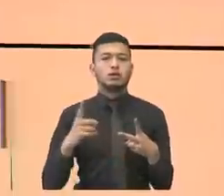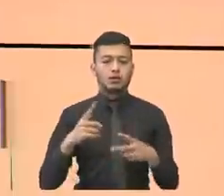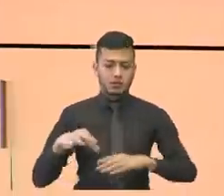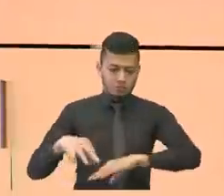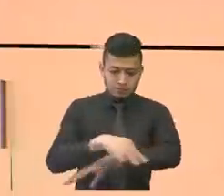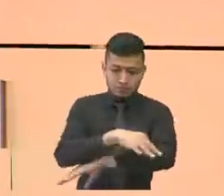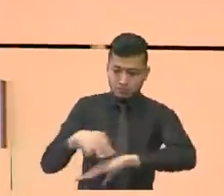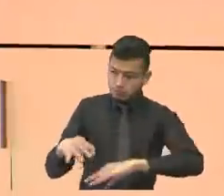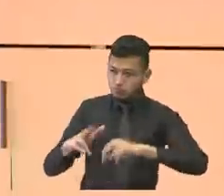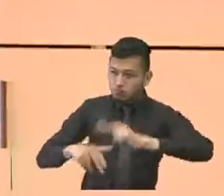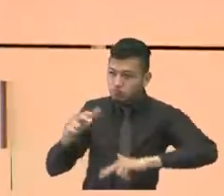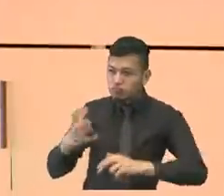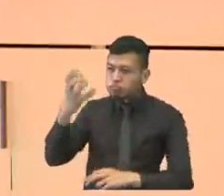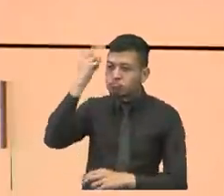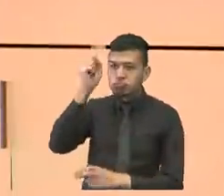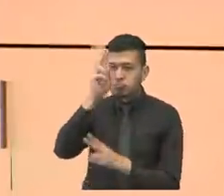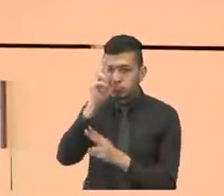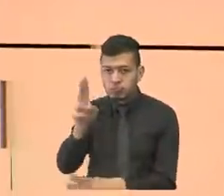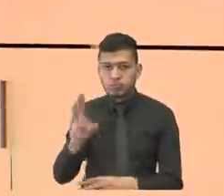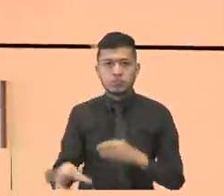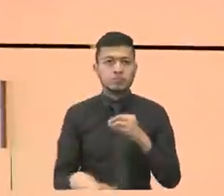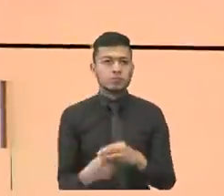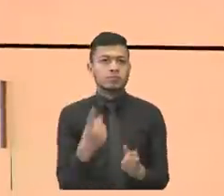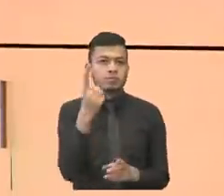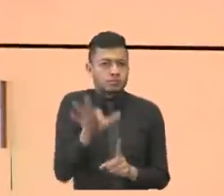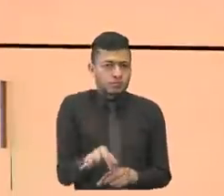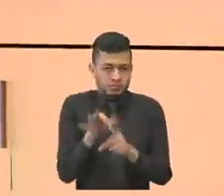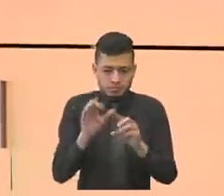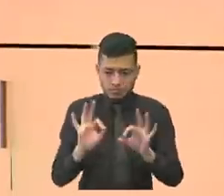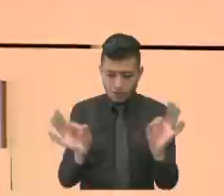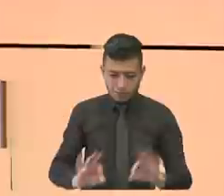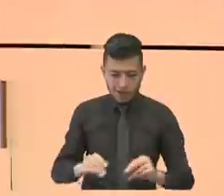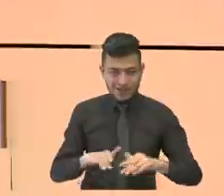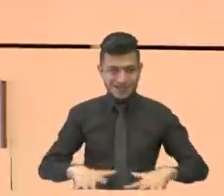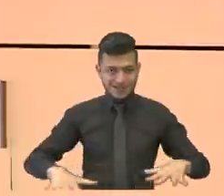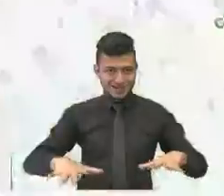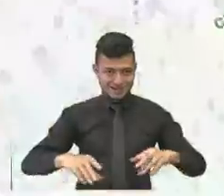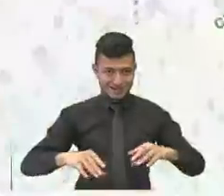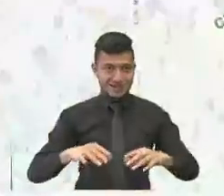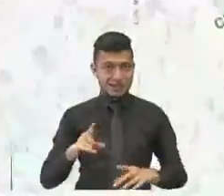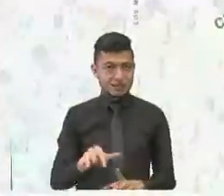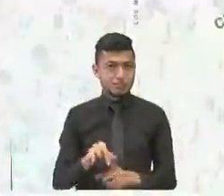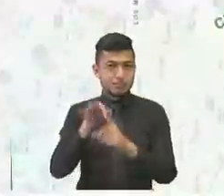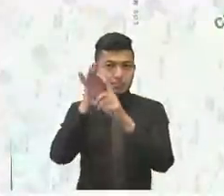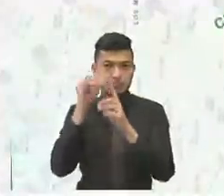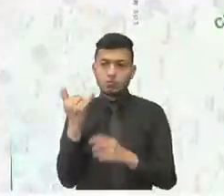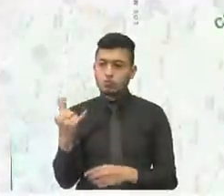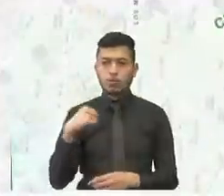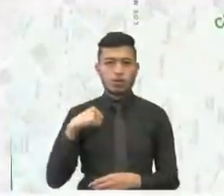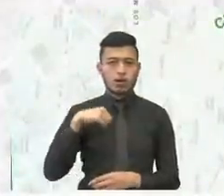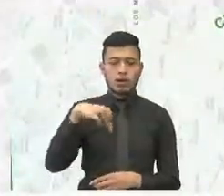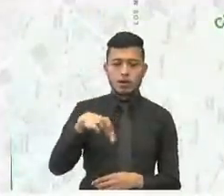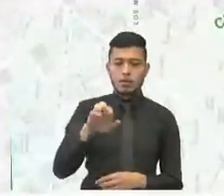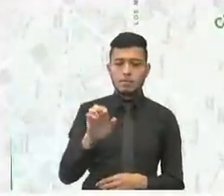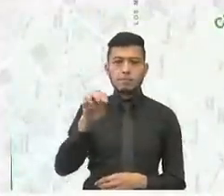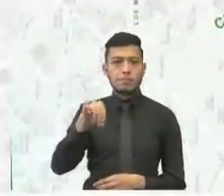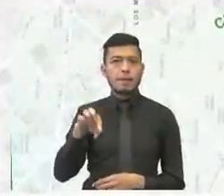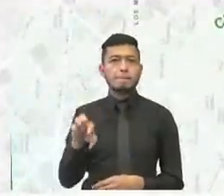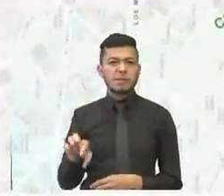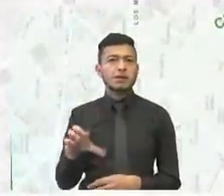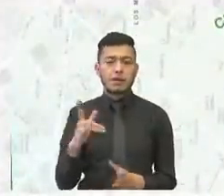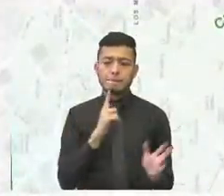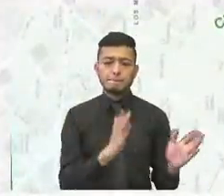pero además tiene un POT particular que no tiene el resto de la ciudad, que es el PEMP, el Plan de Manejo Especial del